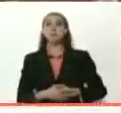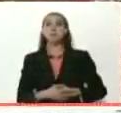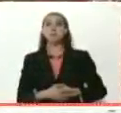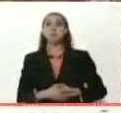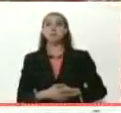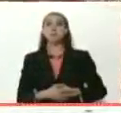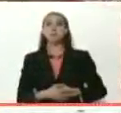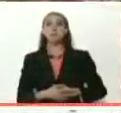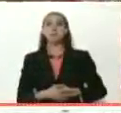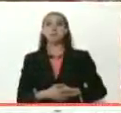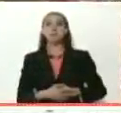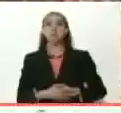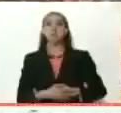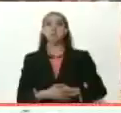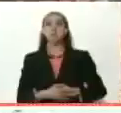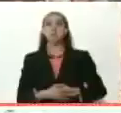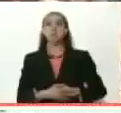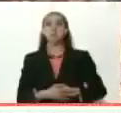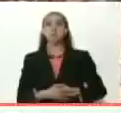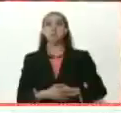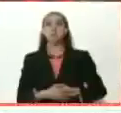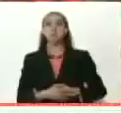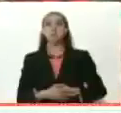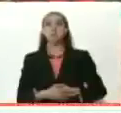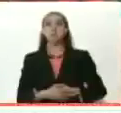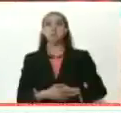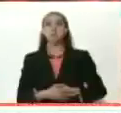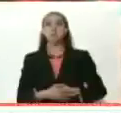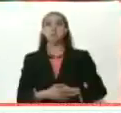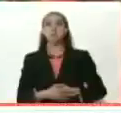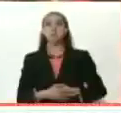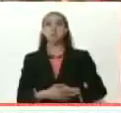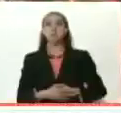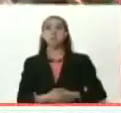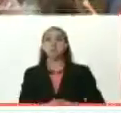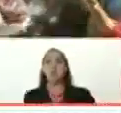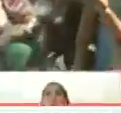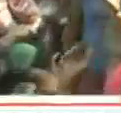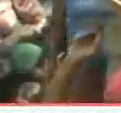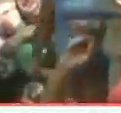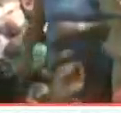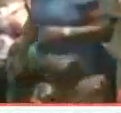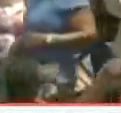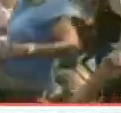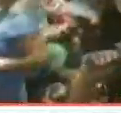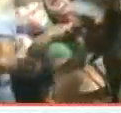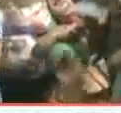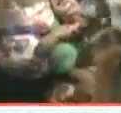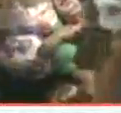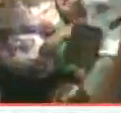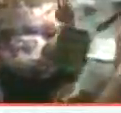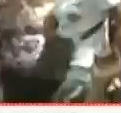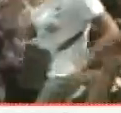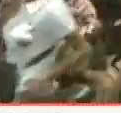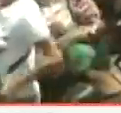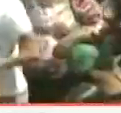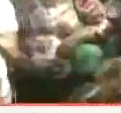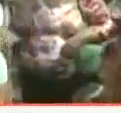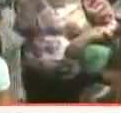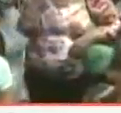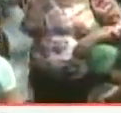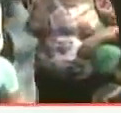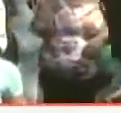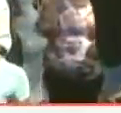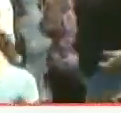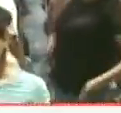cumplirla. Todos, absolutamente todos comienzan a cumplirla. ¿Que eso va a impedir que haya elecciones? Estamos equivocados. Aquí va a haber elecciones este año,